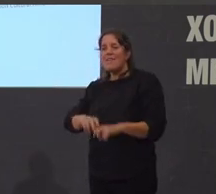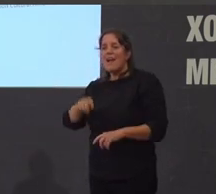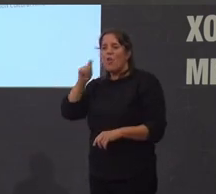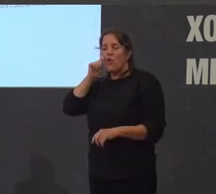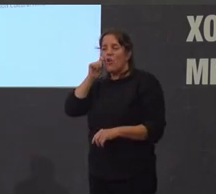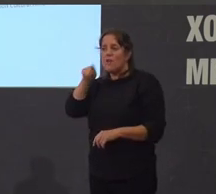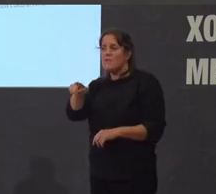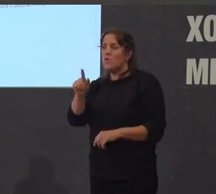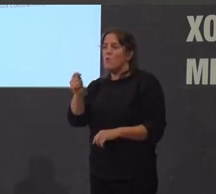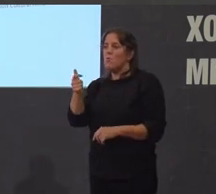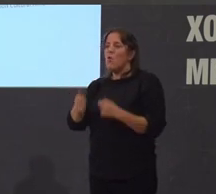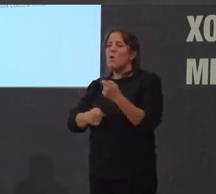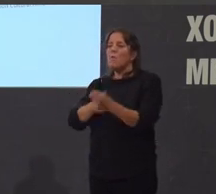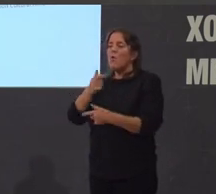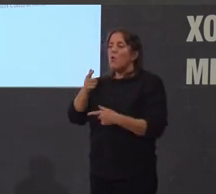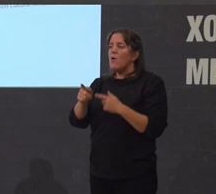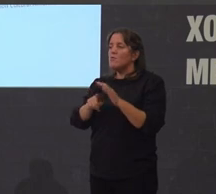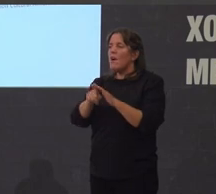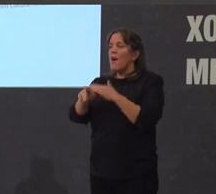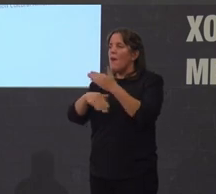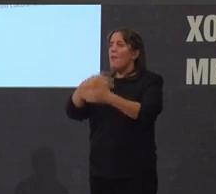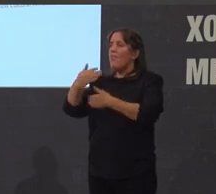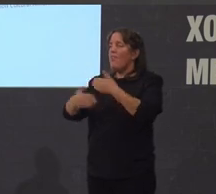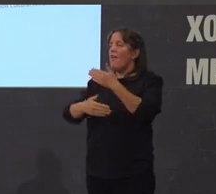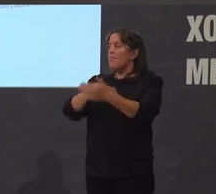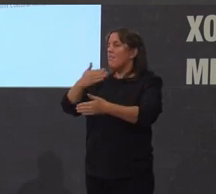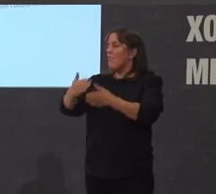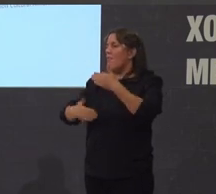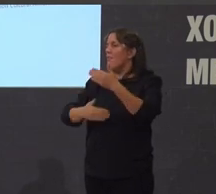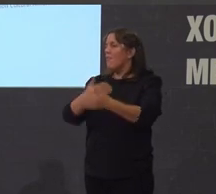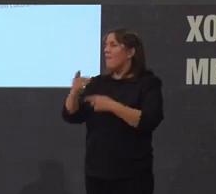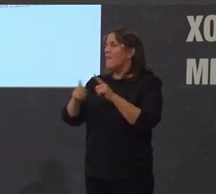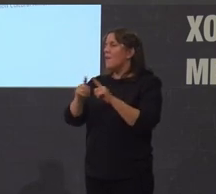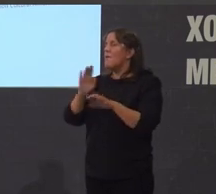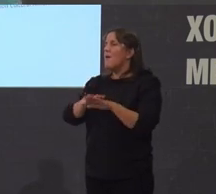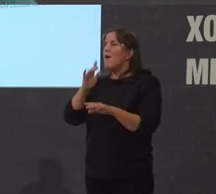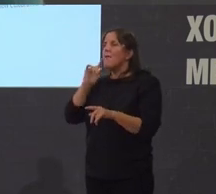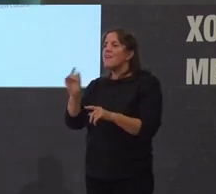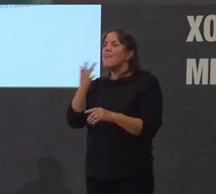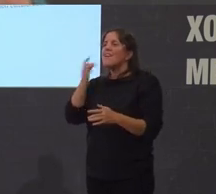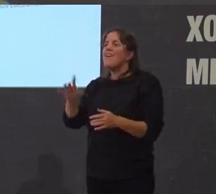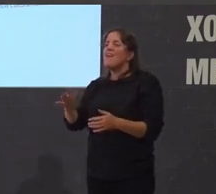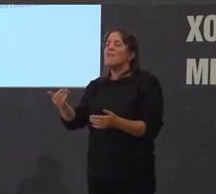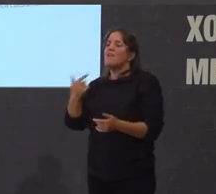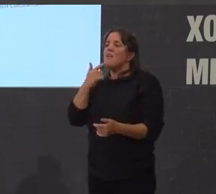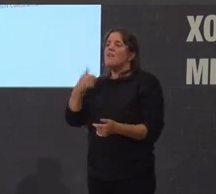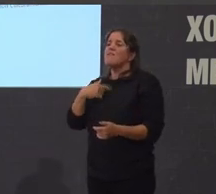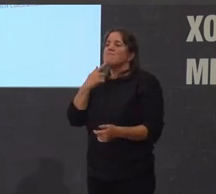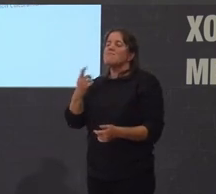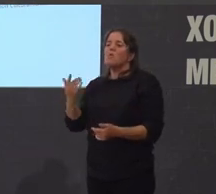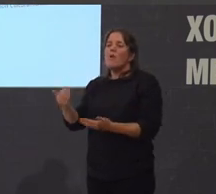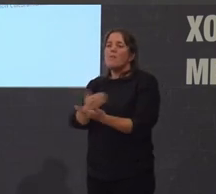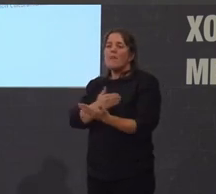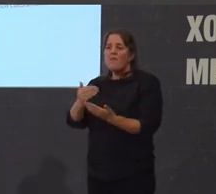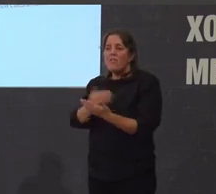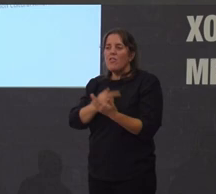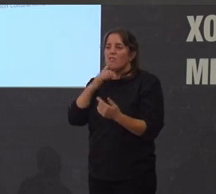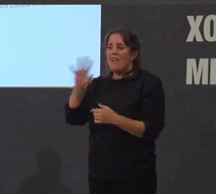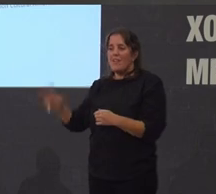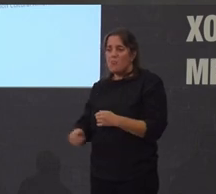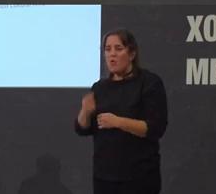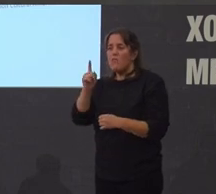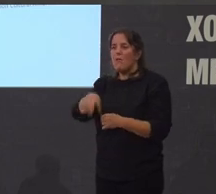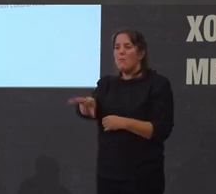avanzando para ver sobre todo pues que tuvieron los grandes beneficios pues podio y también para